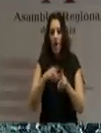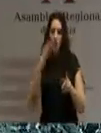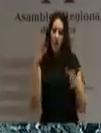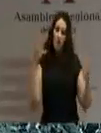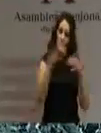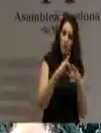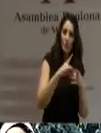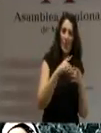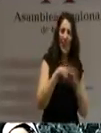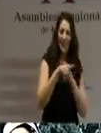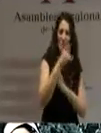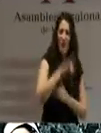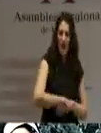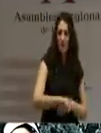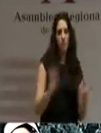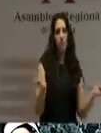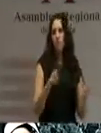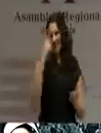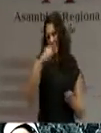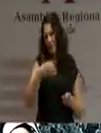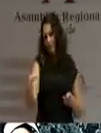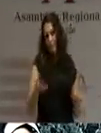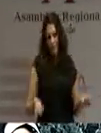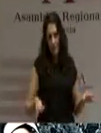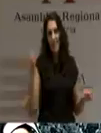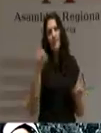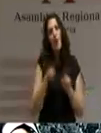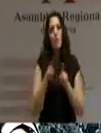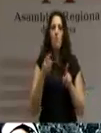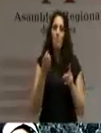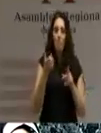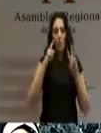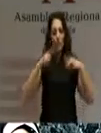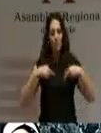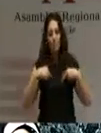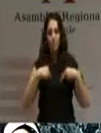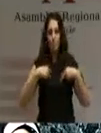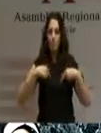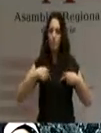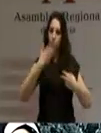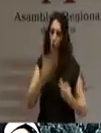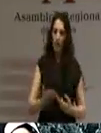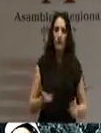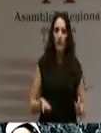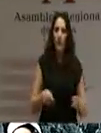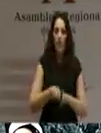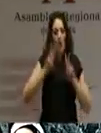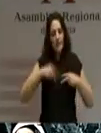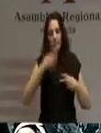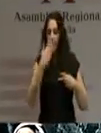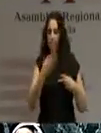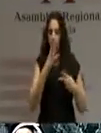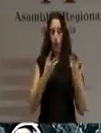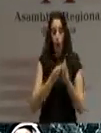lo saben ustedes perfectamente. Y yo creo que tenían que ser mucho más honestos consigo mismos y con los ciudadanos y decirlo con nosotros,